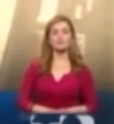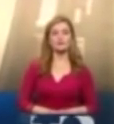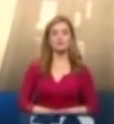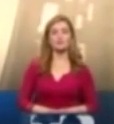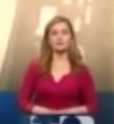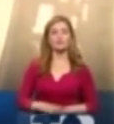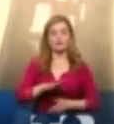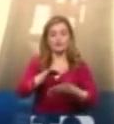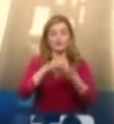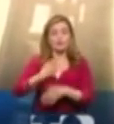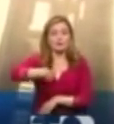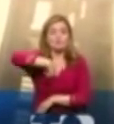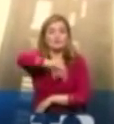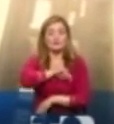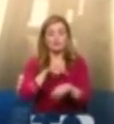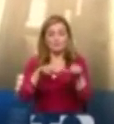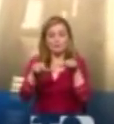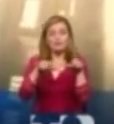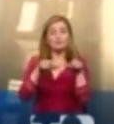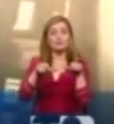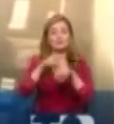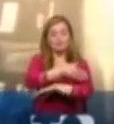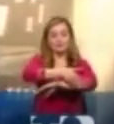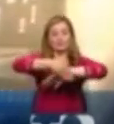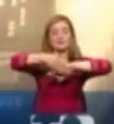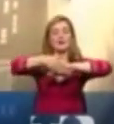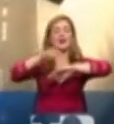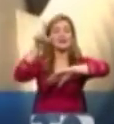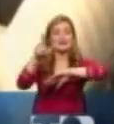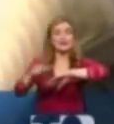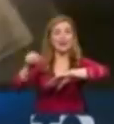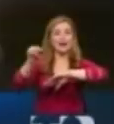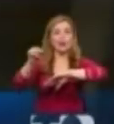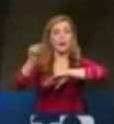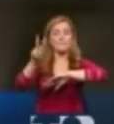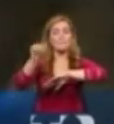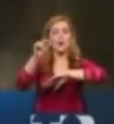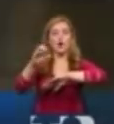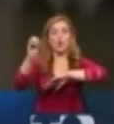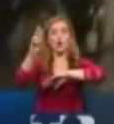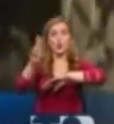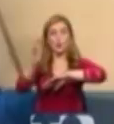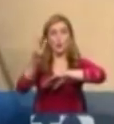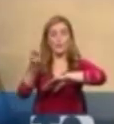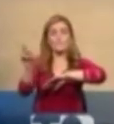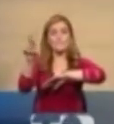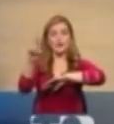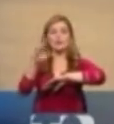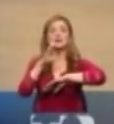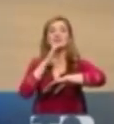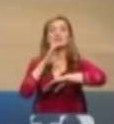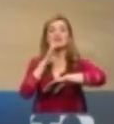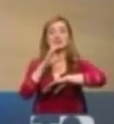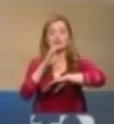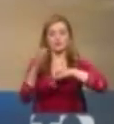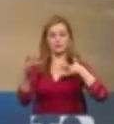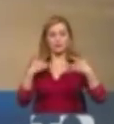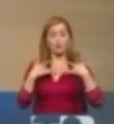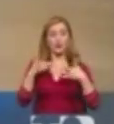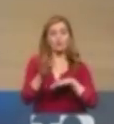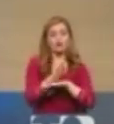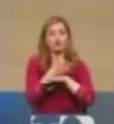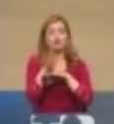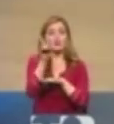El Centro Español, ubicado en la Vancouver e Italia, será el escenario de la cena show que presenten estos dos artistas este